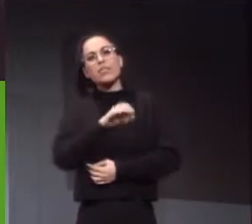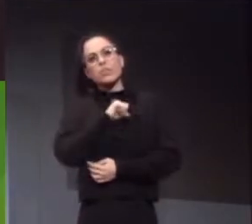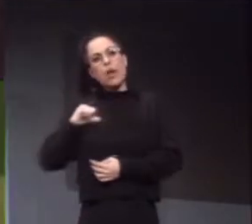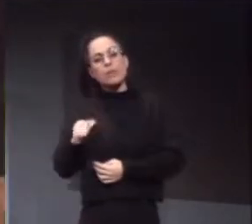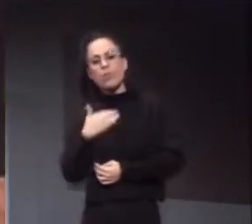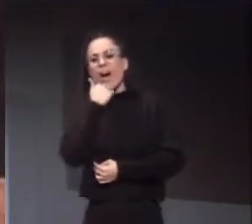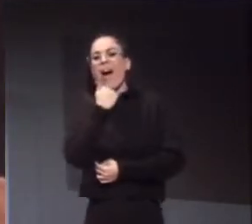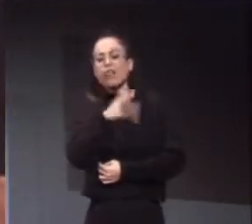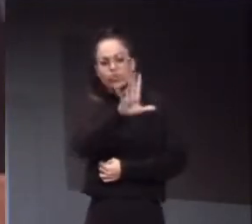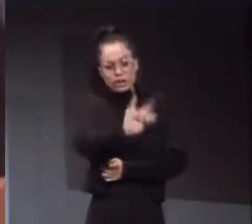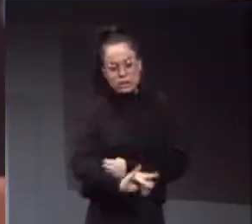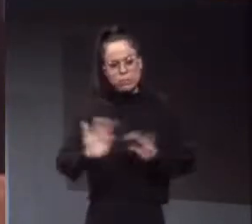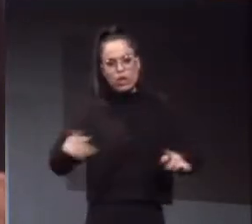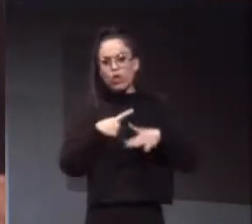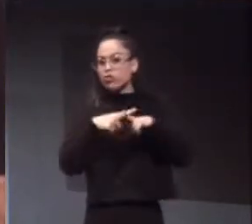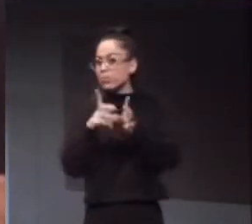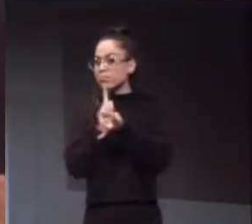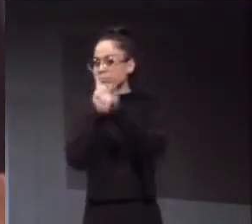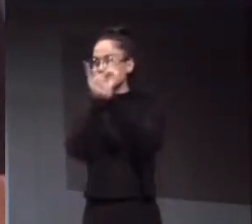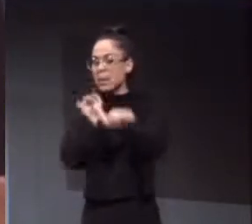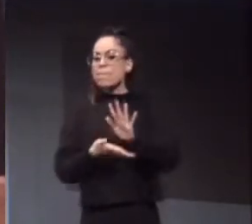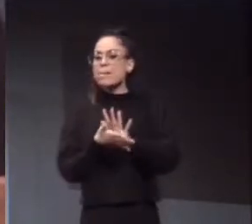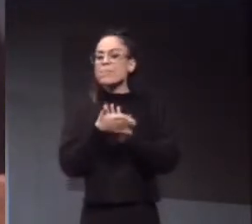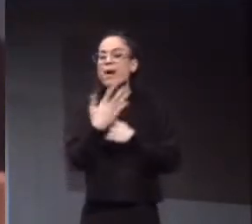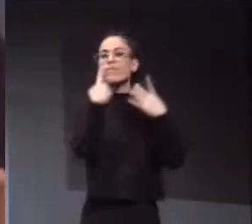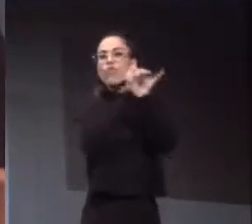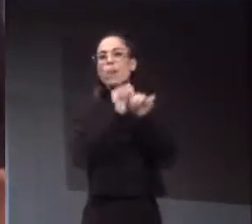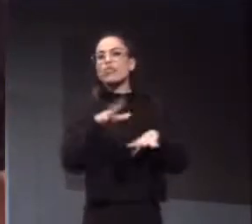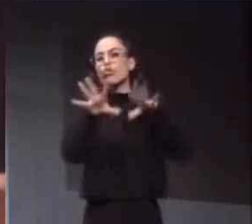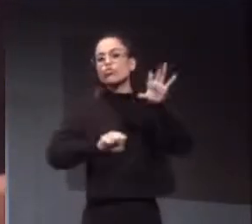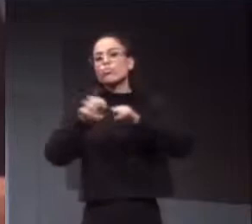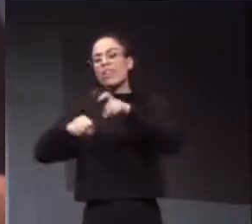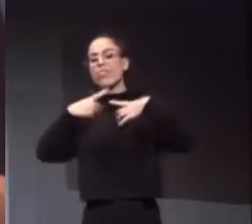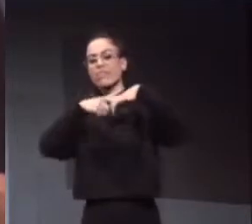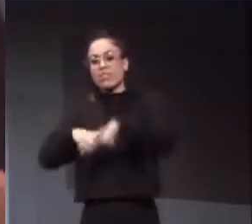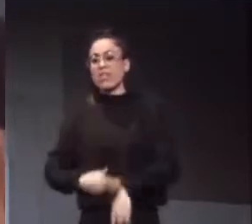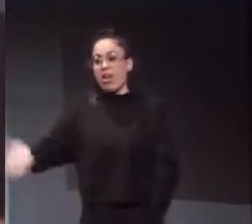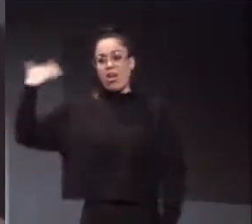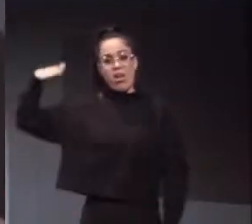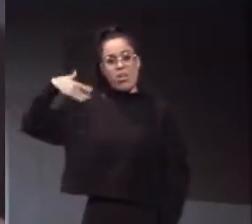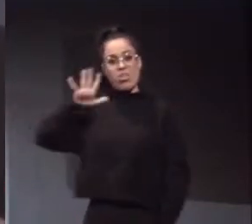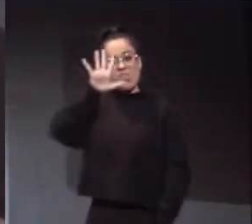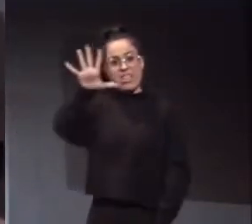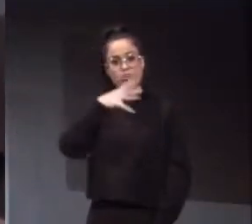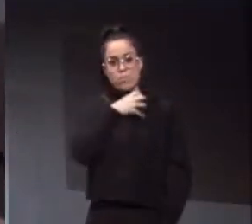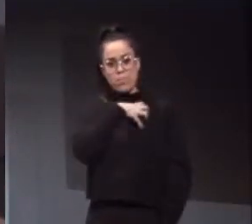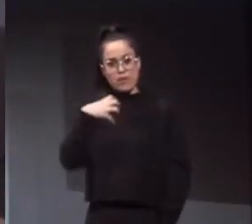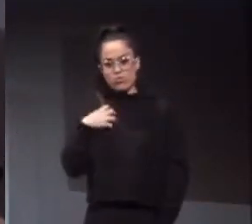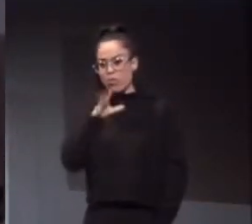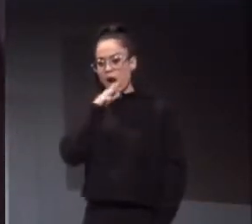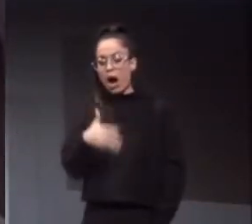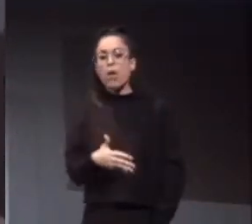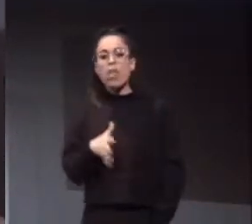están cambiando las cosas y hay otra forma de consumir y hace años sólo había cinco blancos ahora hay cinco bancos o tres bancos